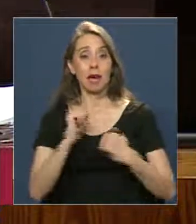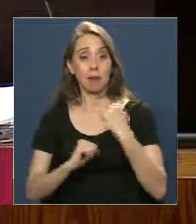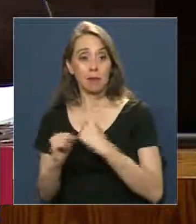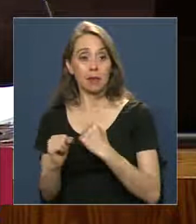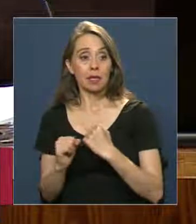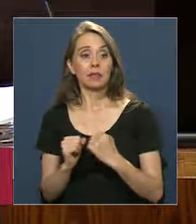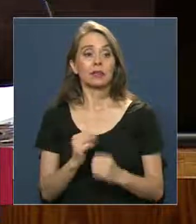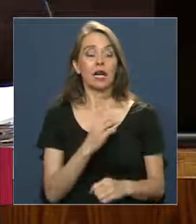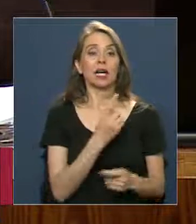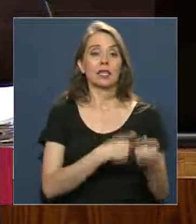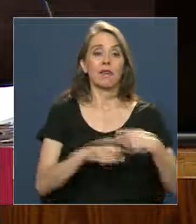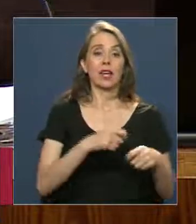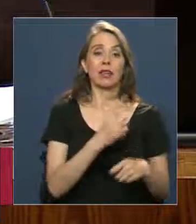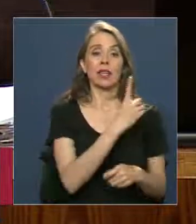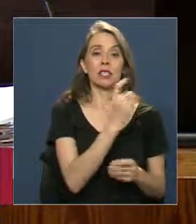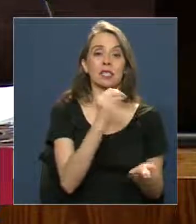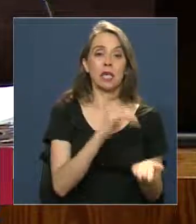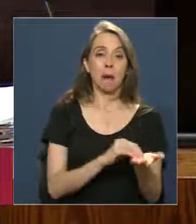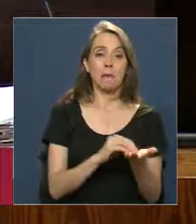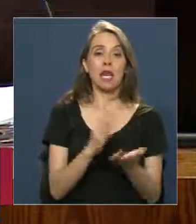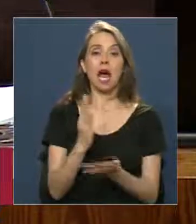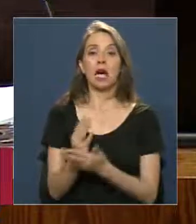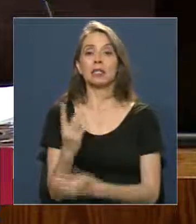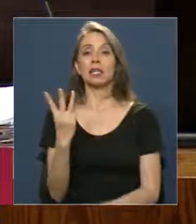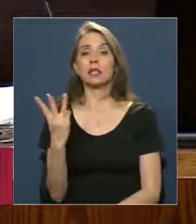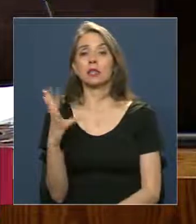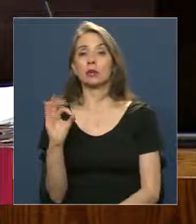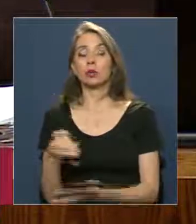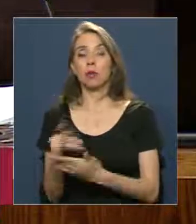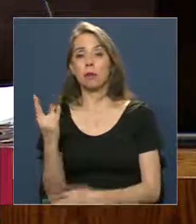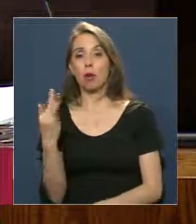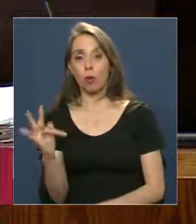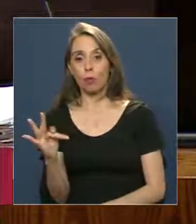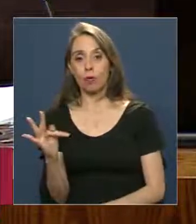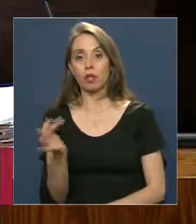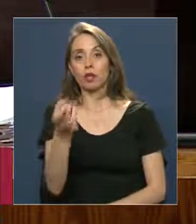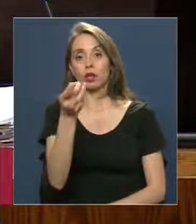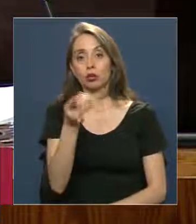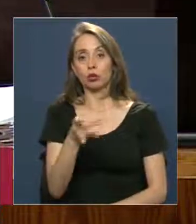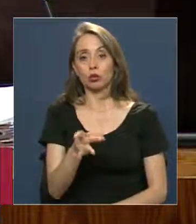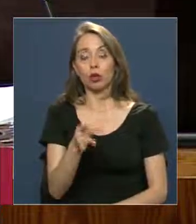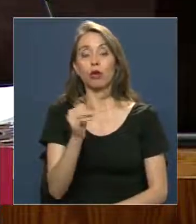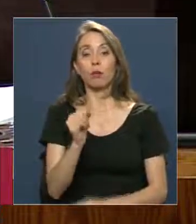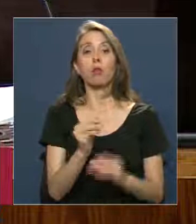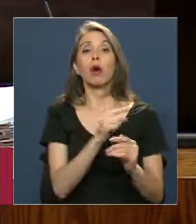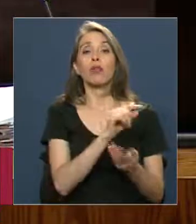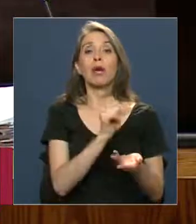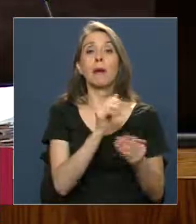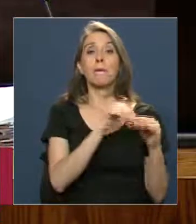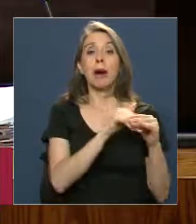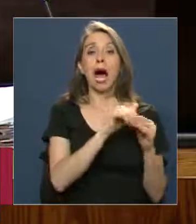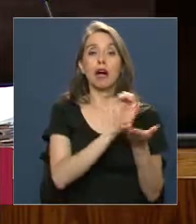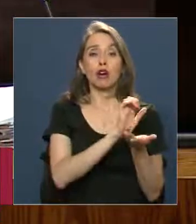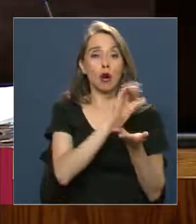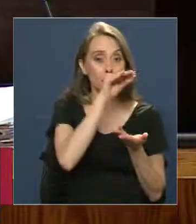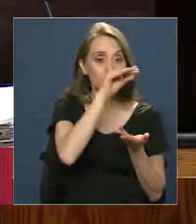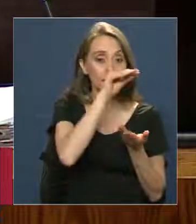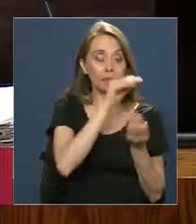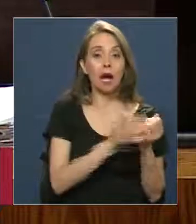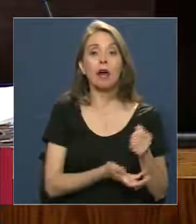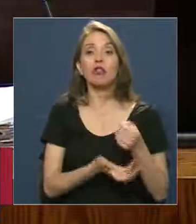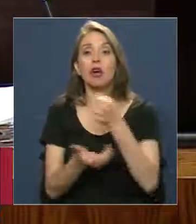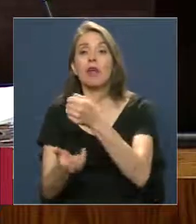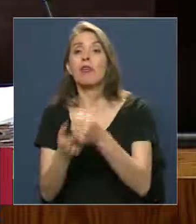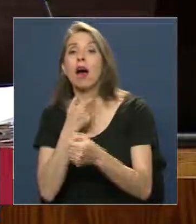entre 100.000 y 350.000 UF, así como en lo específico solamente se podrá garantizar hasta el 30%